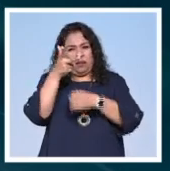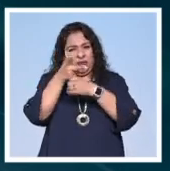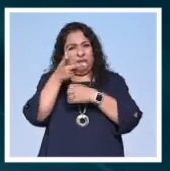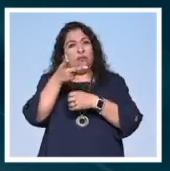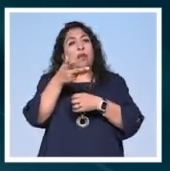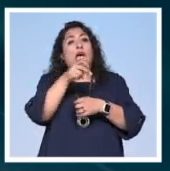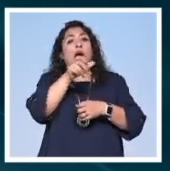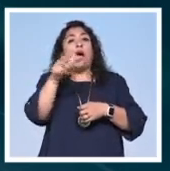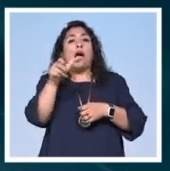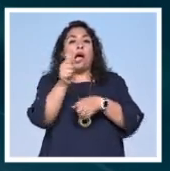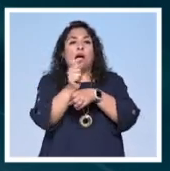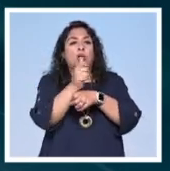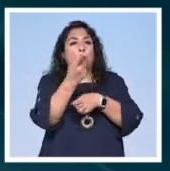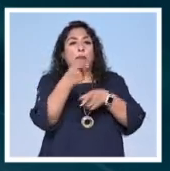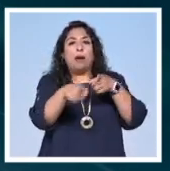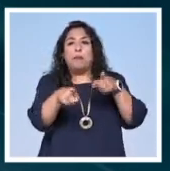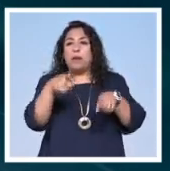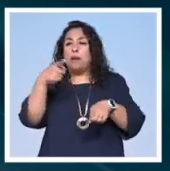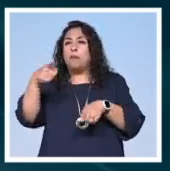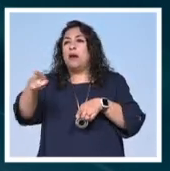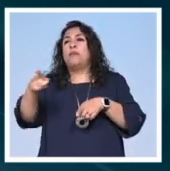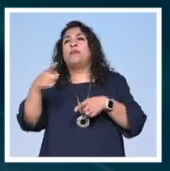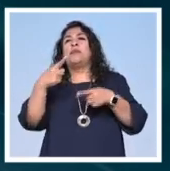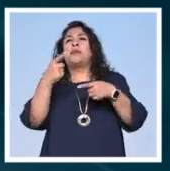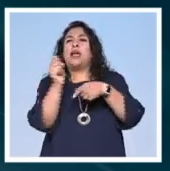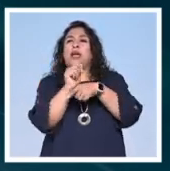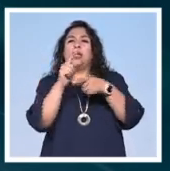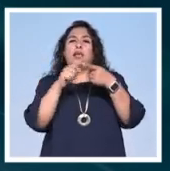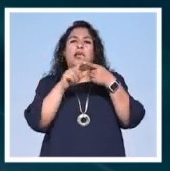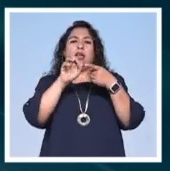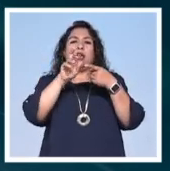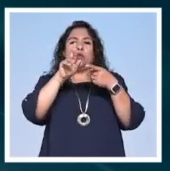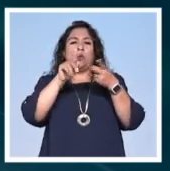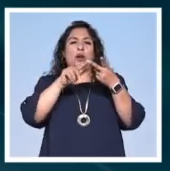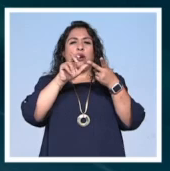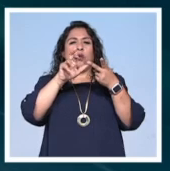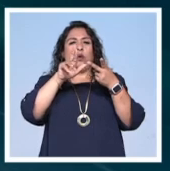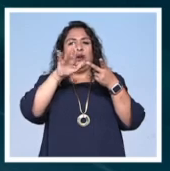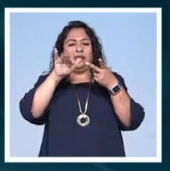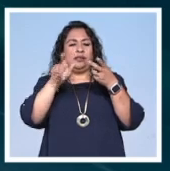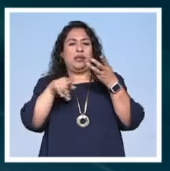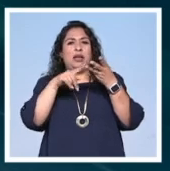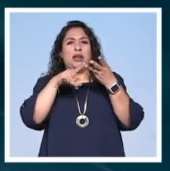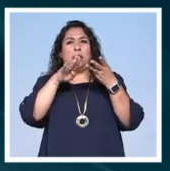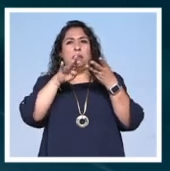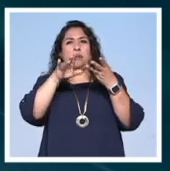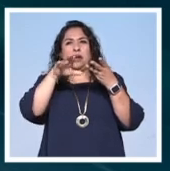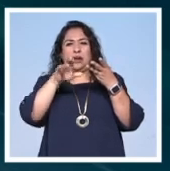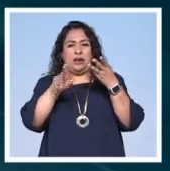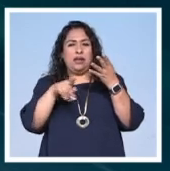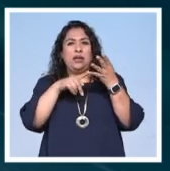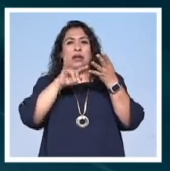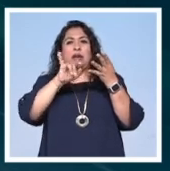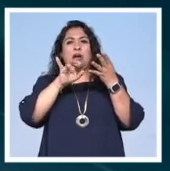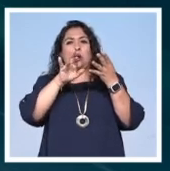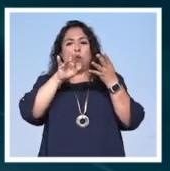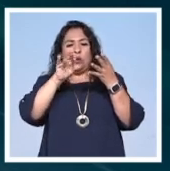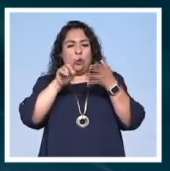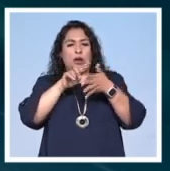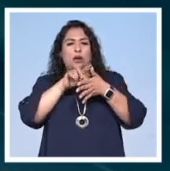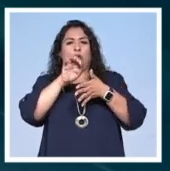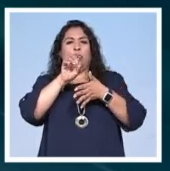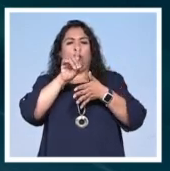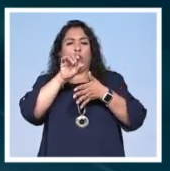actores el reparto formado por Eduardo López rojas Arcelia Ramírez Malena Doria Juan Carlos Colombo y